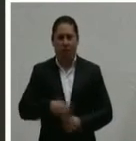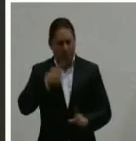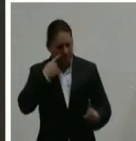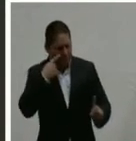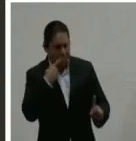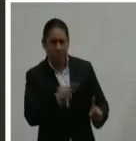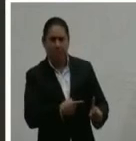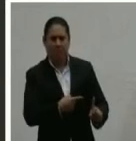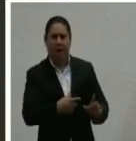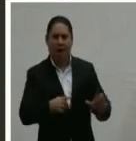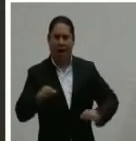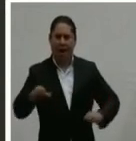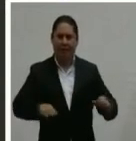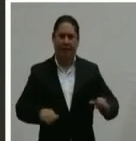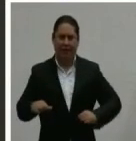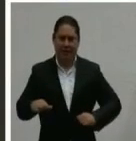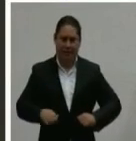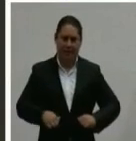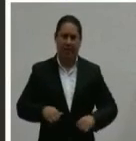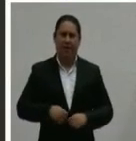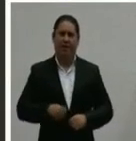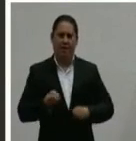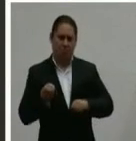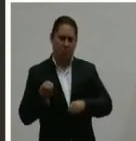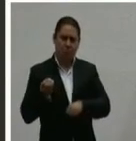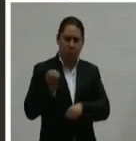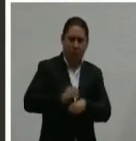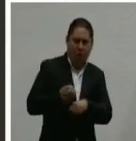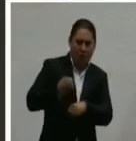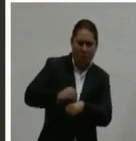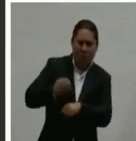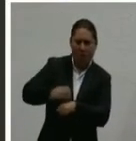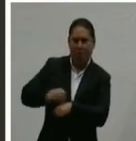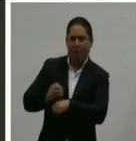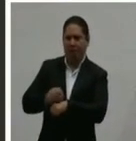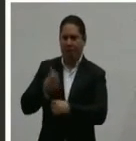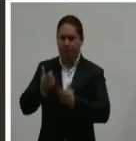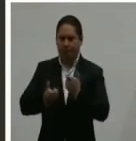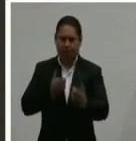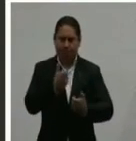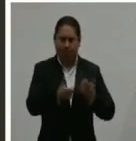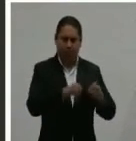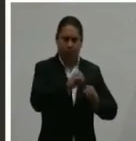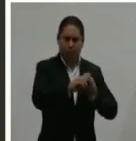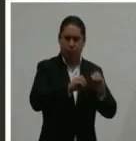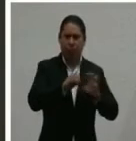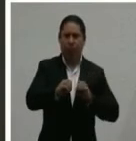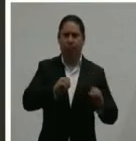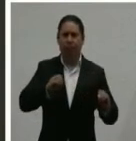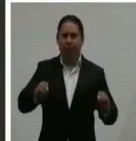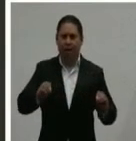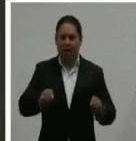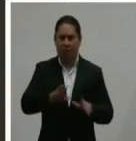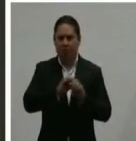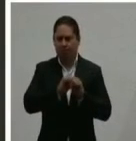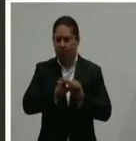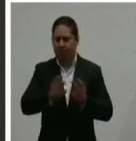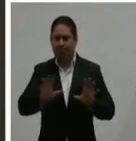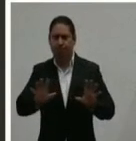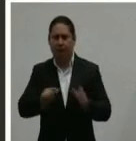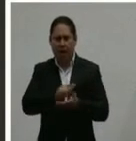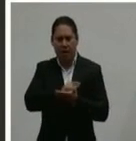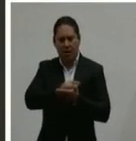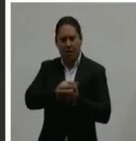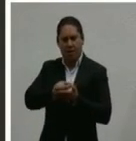reflejan las acciones y la aplicación de los recursos presupuestales de manera transparente,